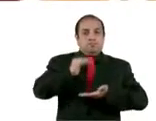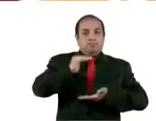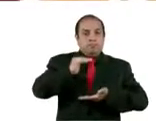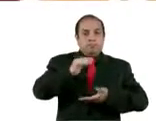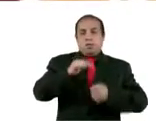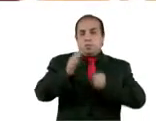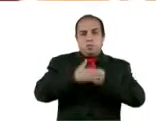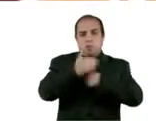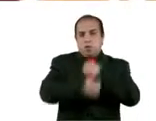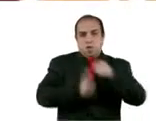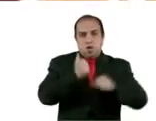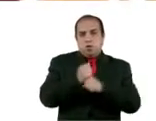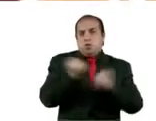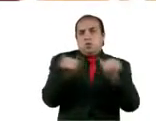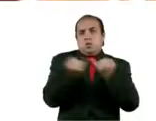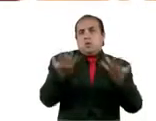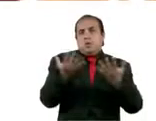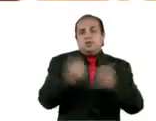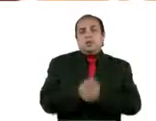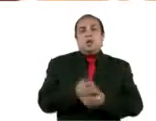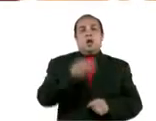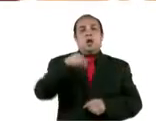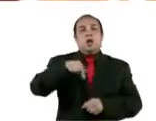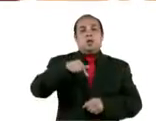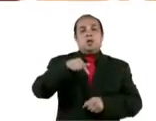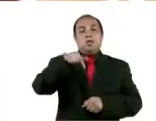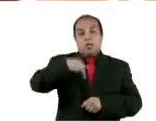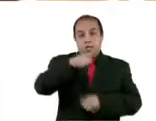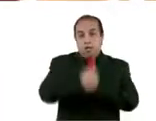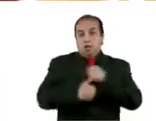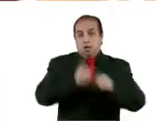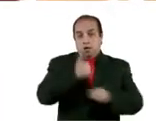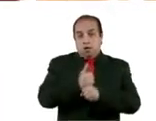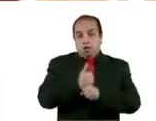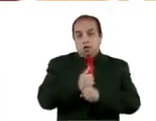próximos años. Pero ese es el monto de este ejercicio fiscal.